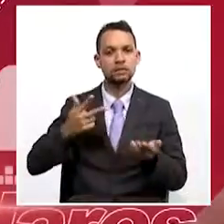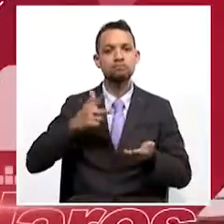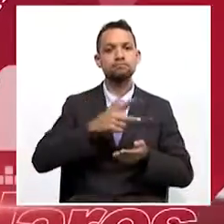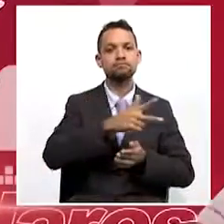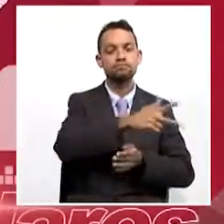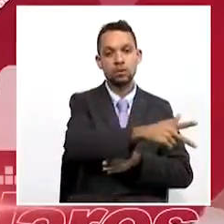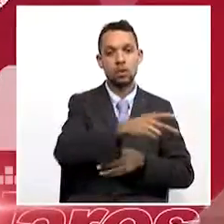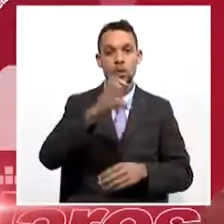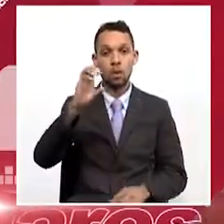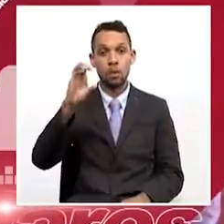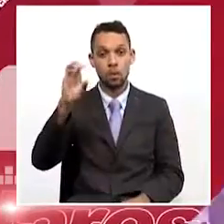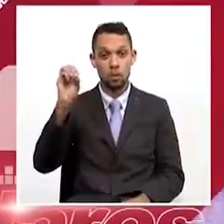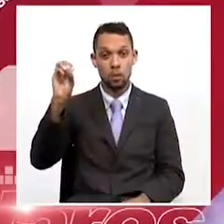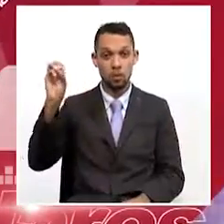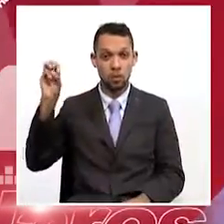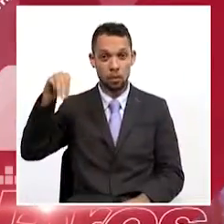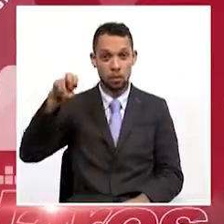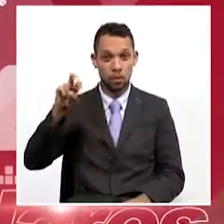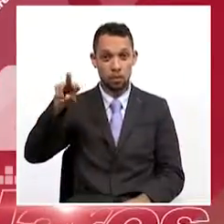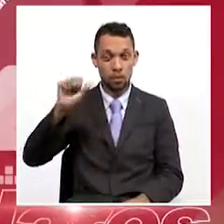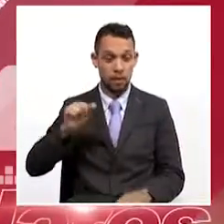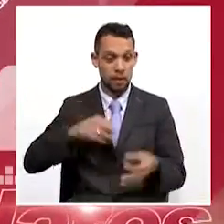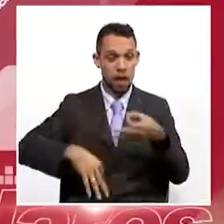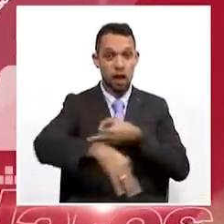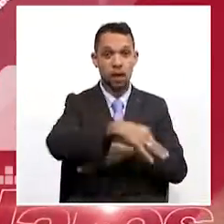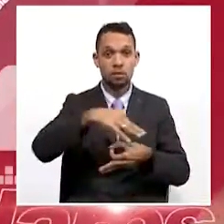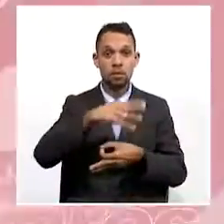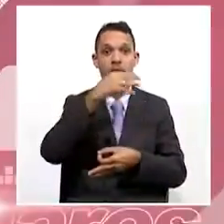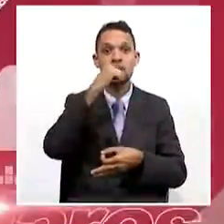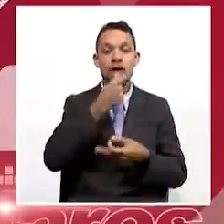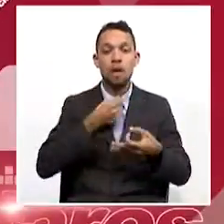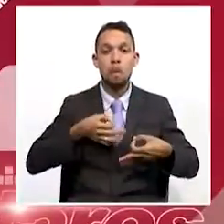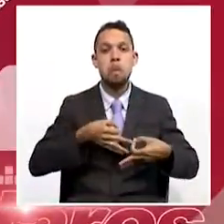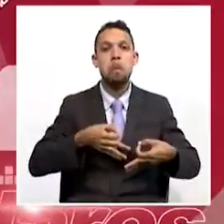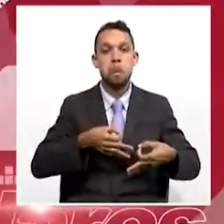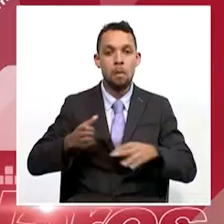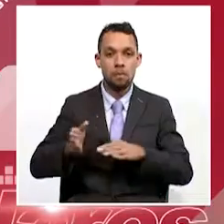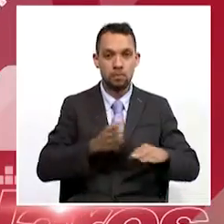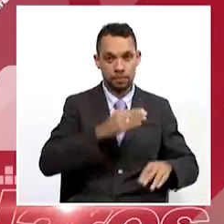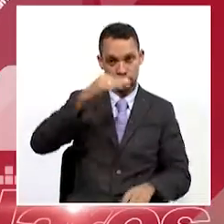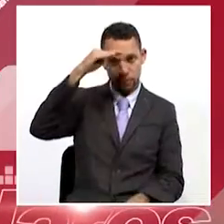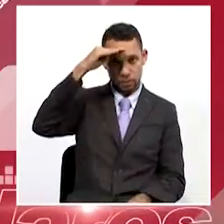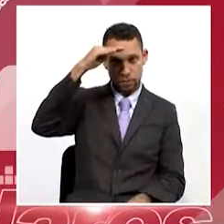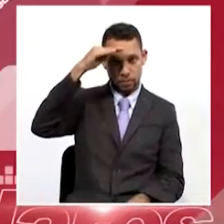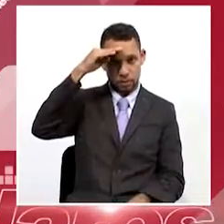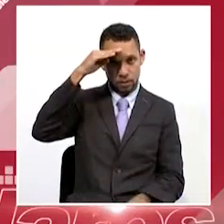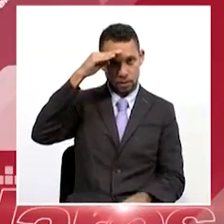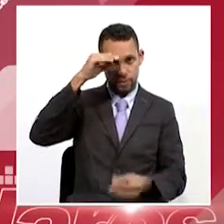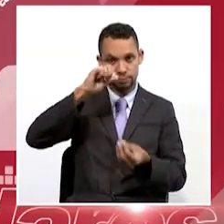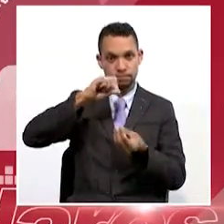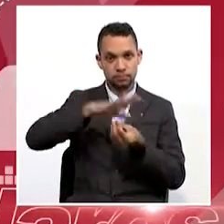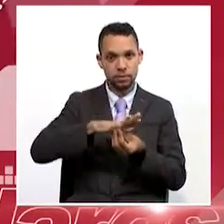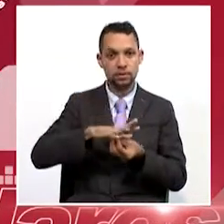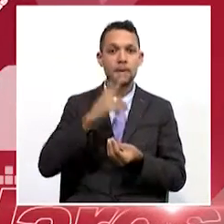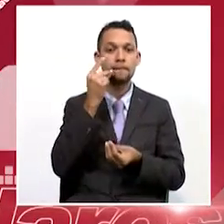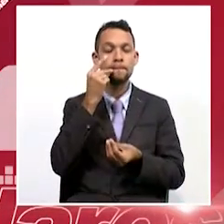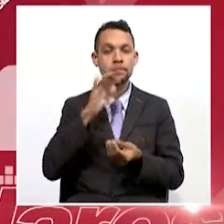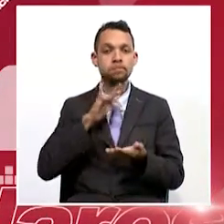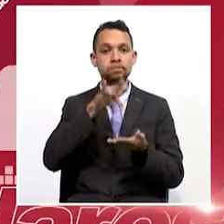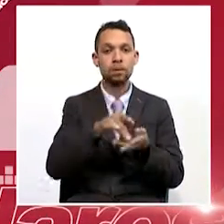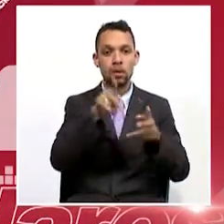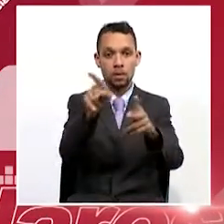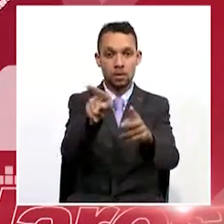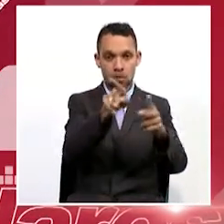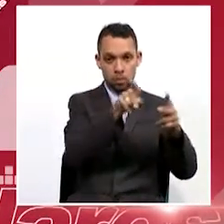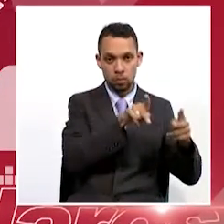EPS Comeva no autoriza su traslado. La Policía Metropolitana de Pereira hace control a la toma de los puentes de